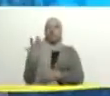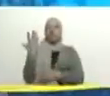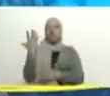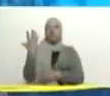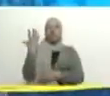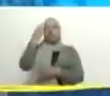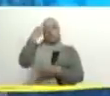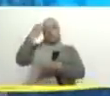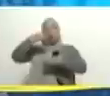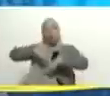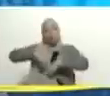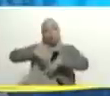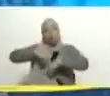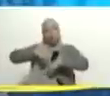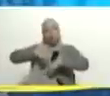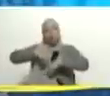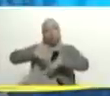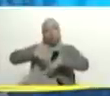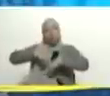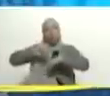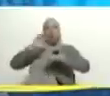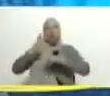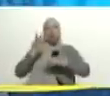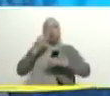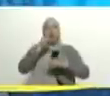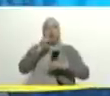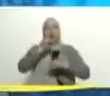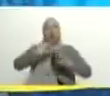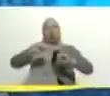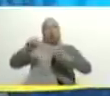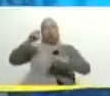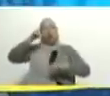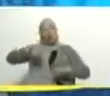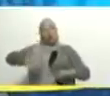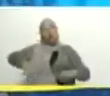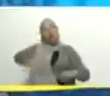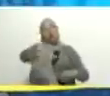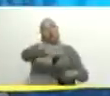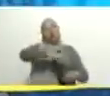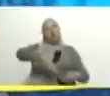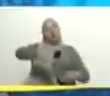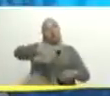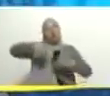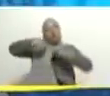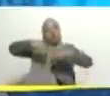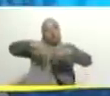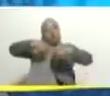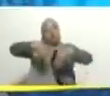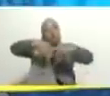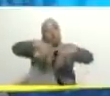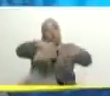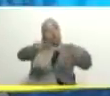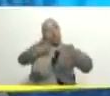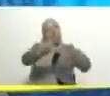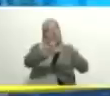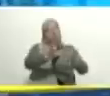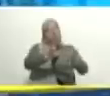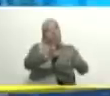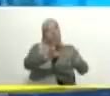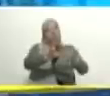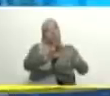consenso. Y con ese quinto consenso llamo a nuestro pueblo a marchar unidos,